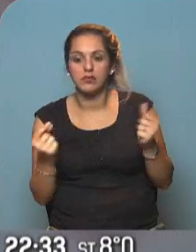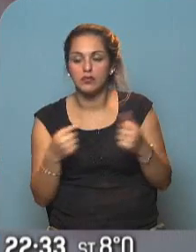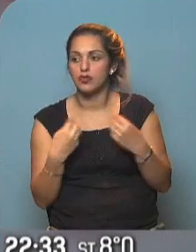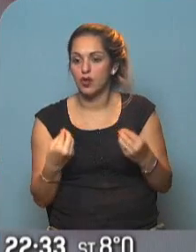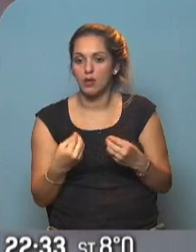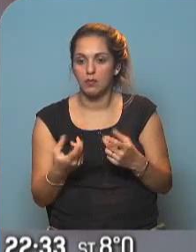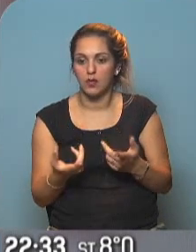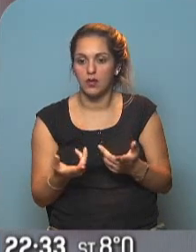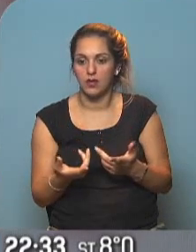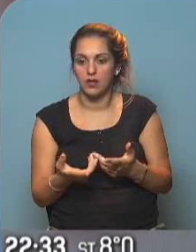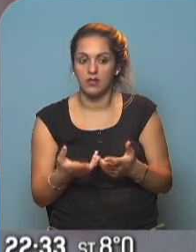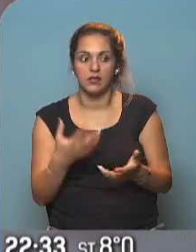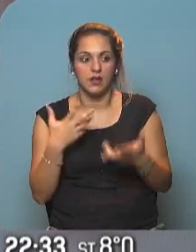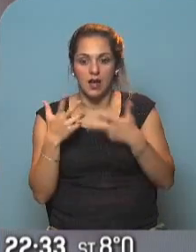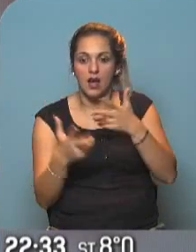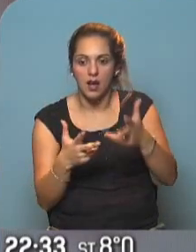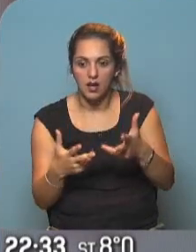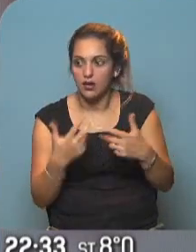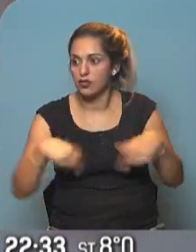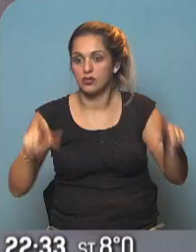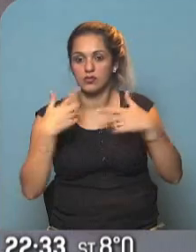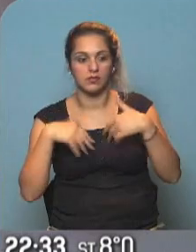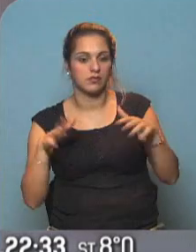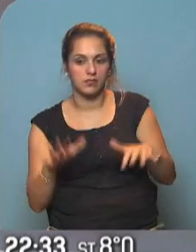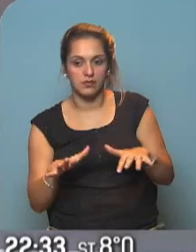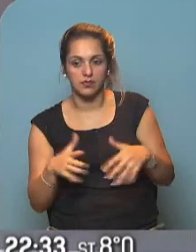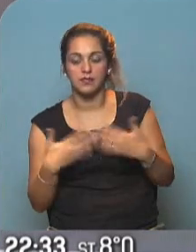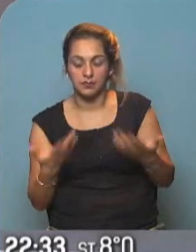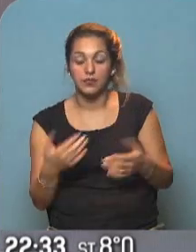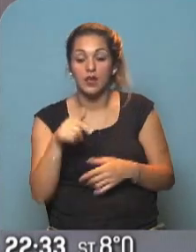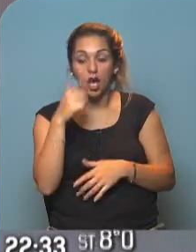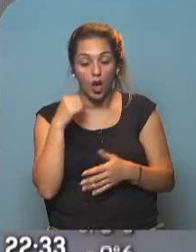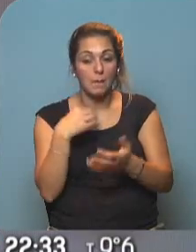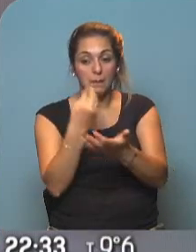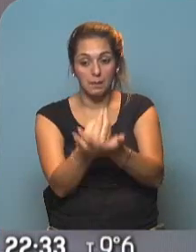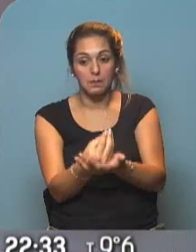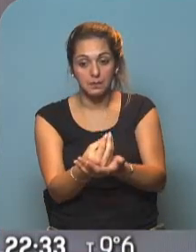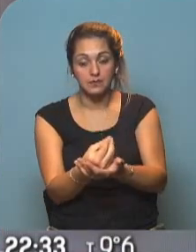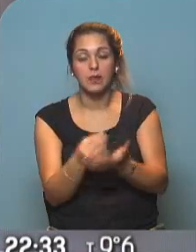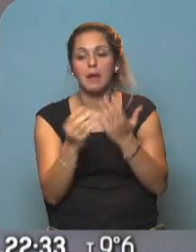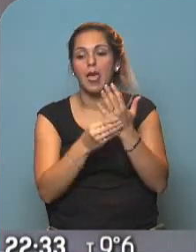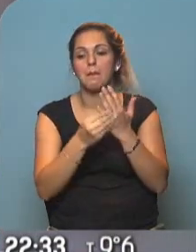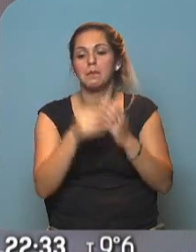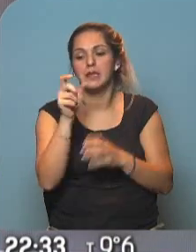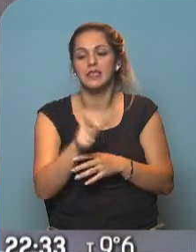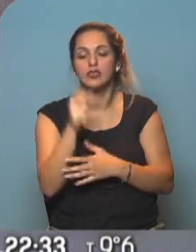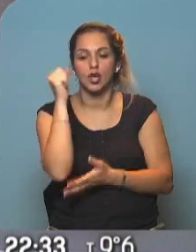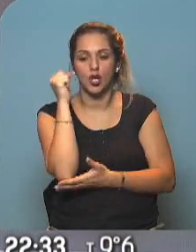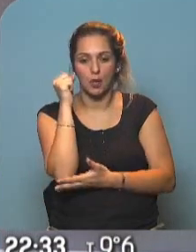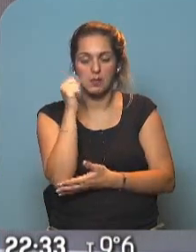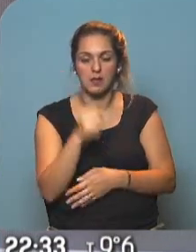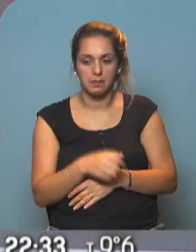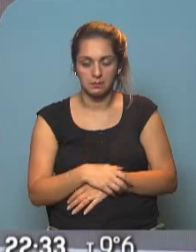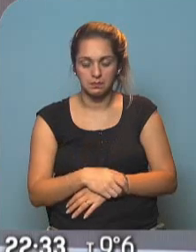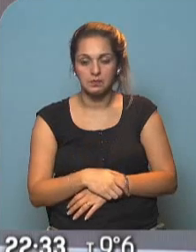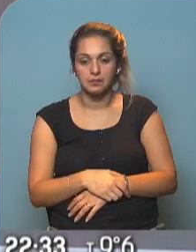sistema político italiano. Bueno, este hombre había sido postulado para ser ministro de Economía. Con estas reacciones